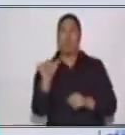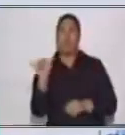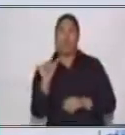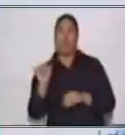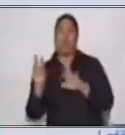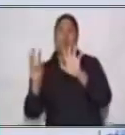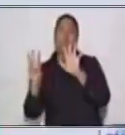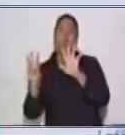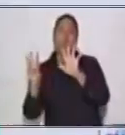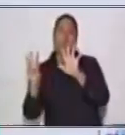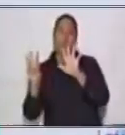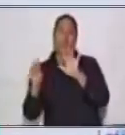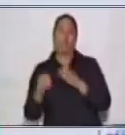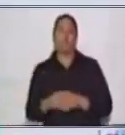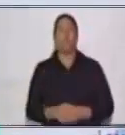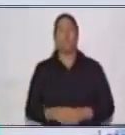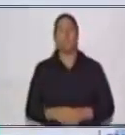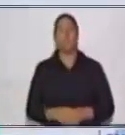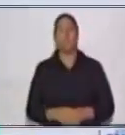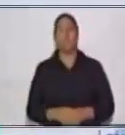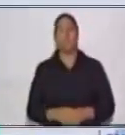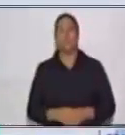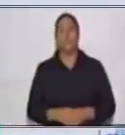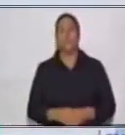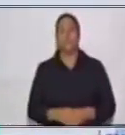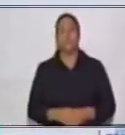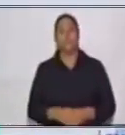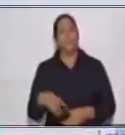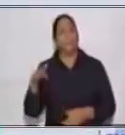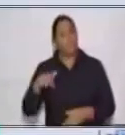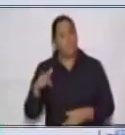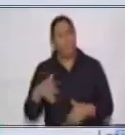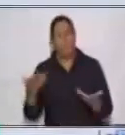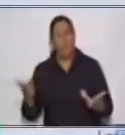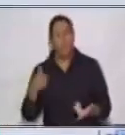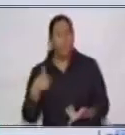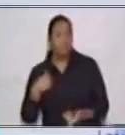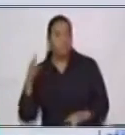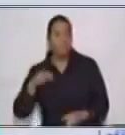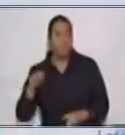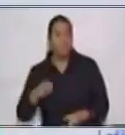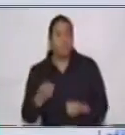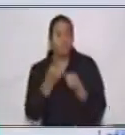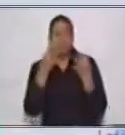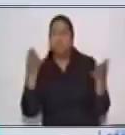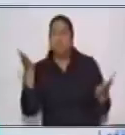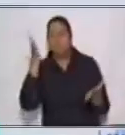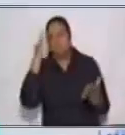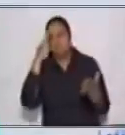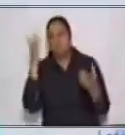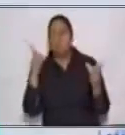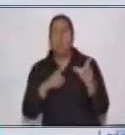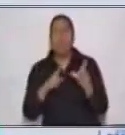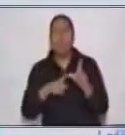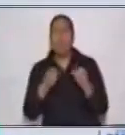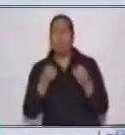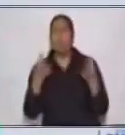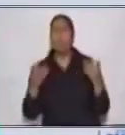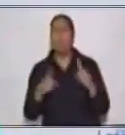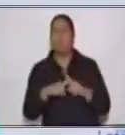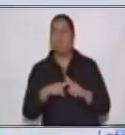8. Entonces, ahora necesito encontrar el valor de x